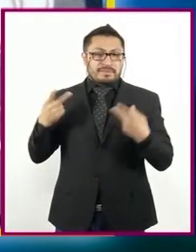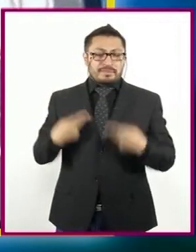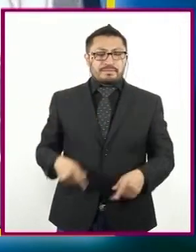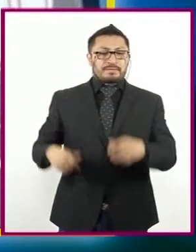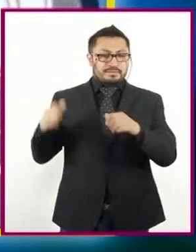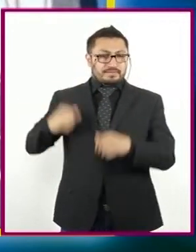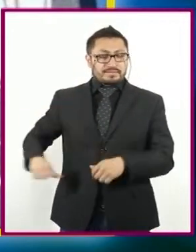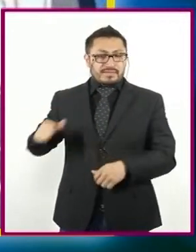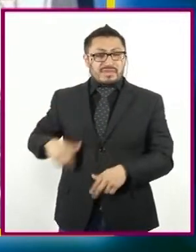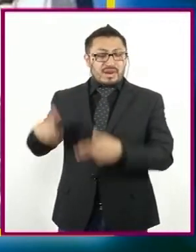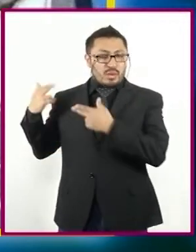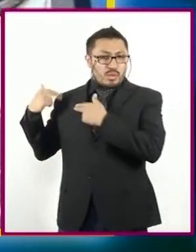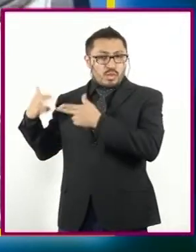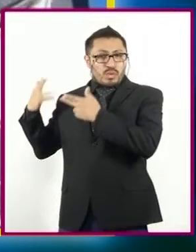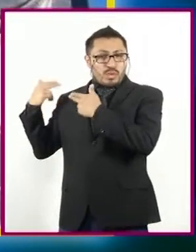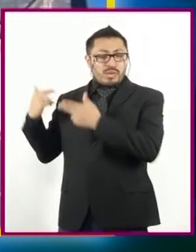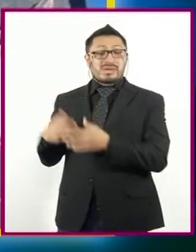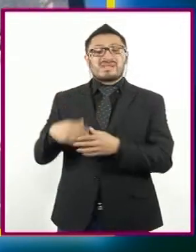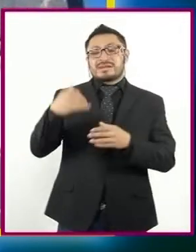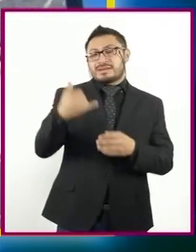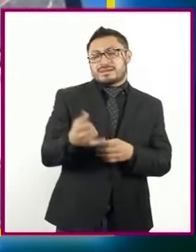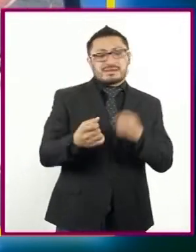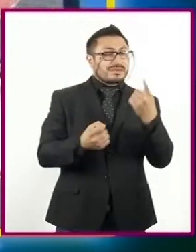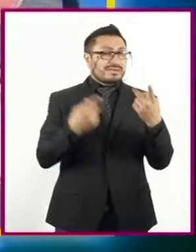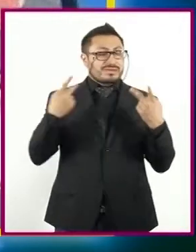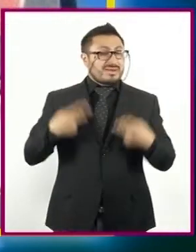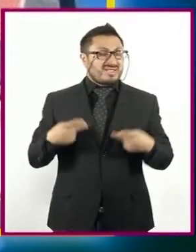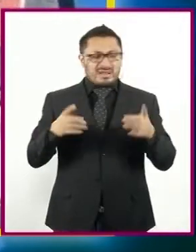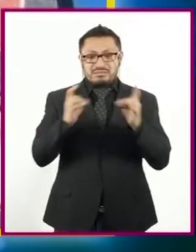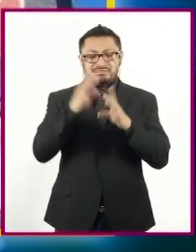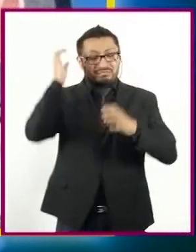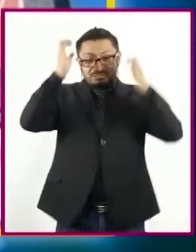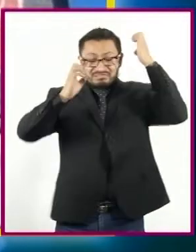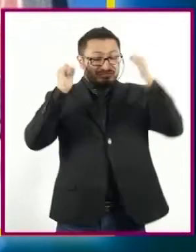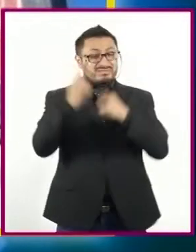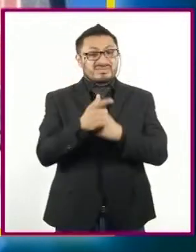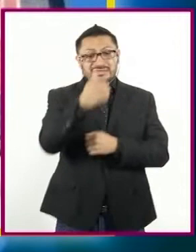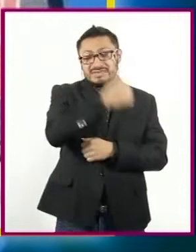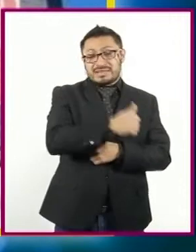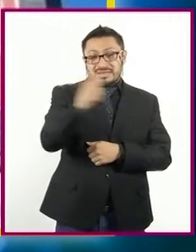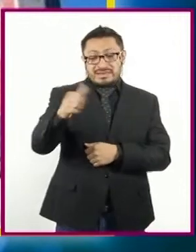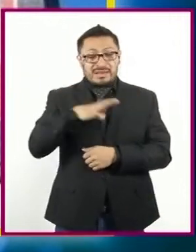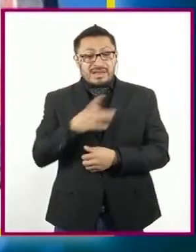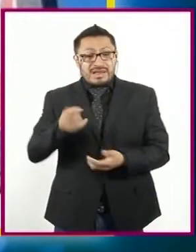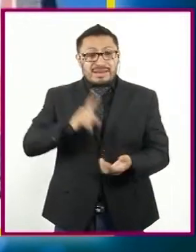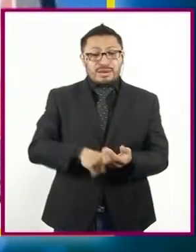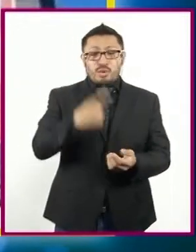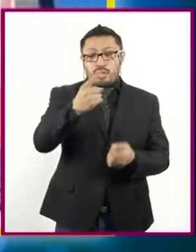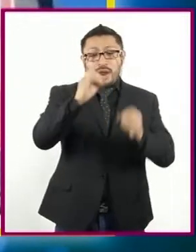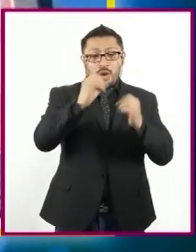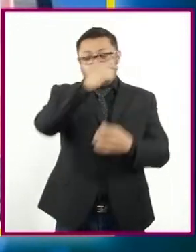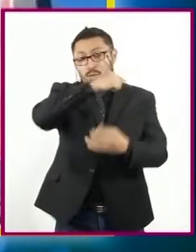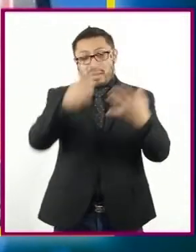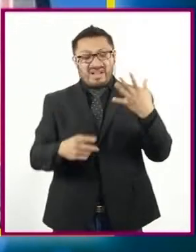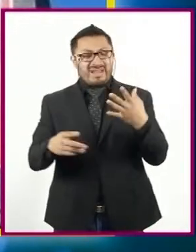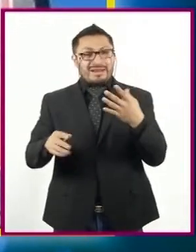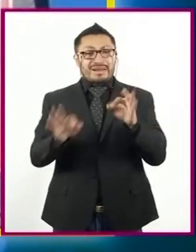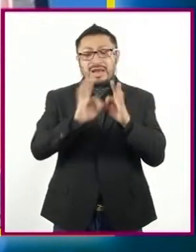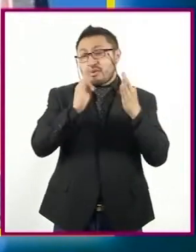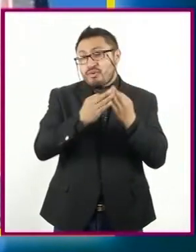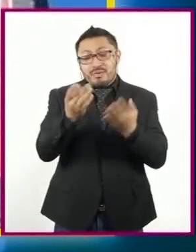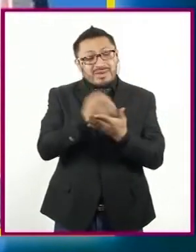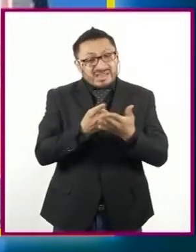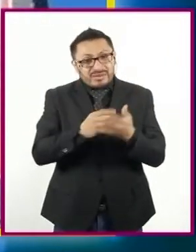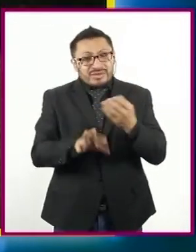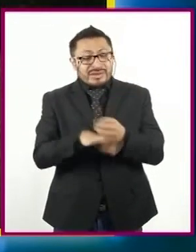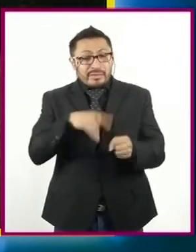o determinadas personas o eventos. Cada tótem puede contener una o varias figuras de animales, los cuales